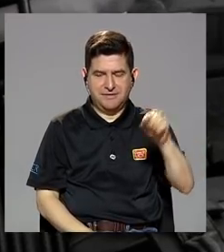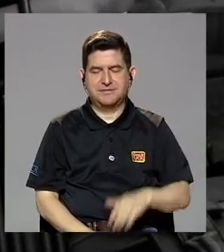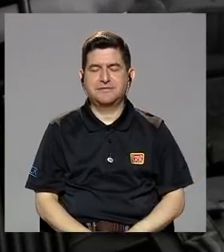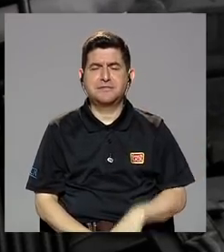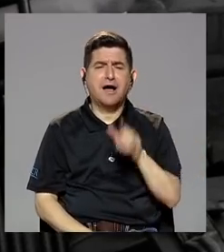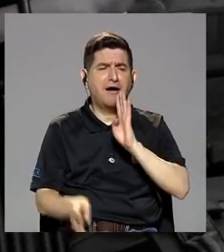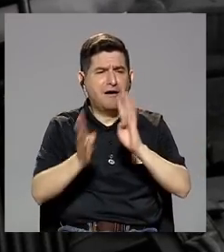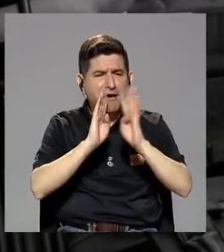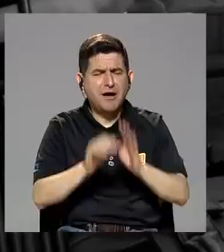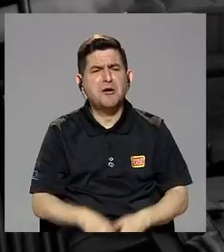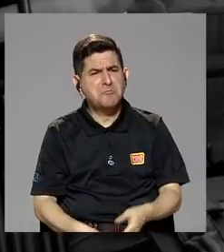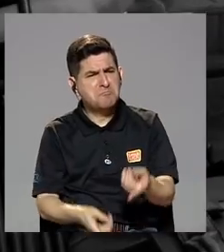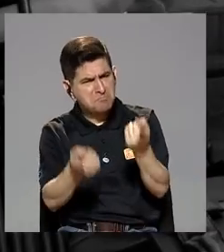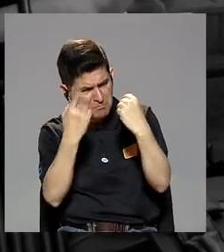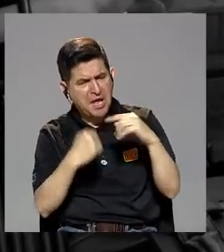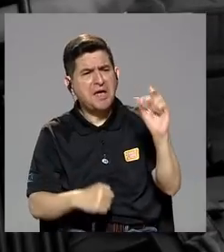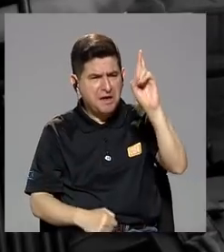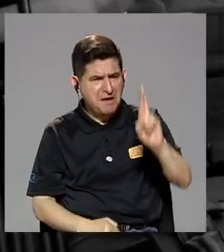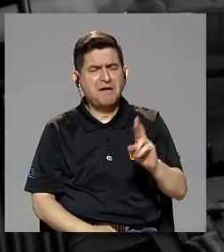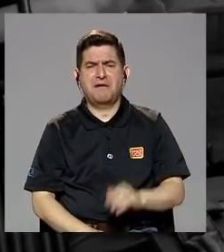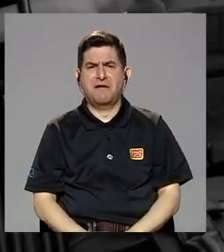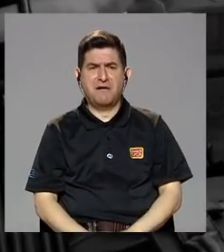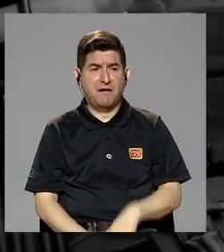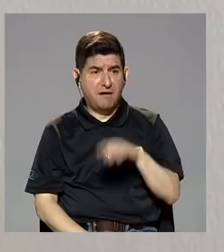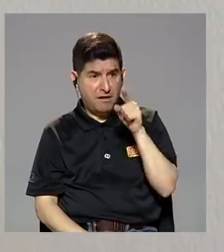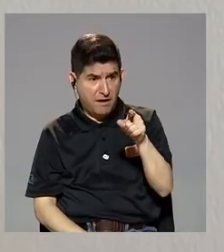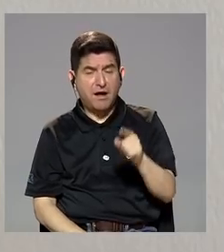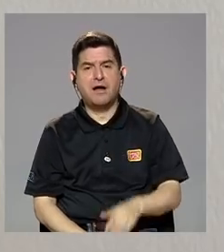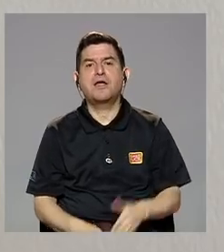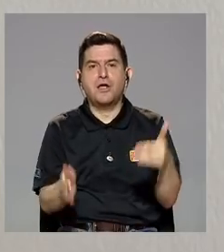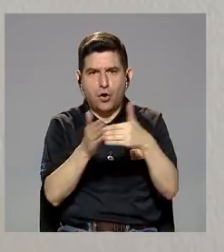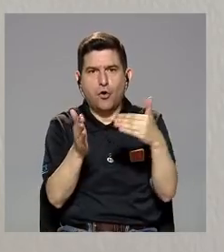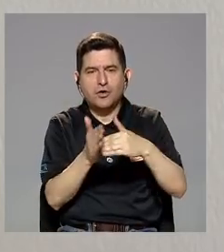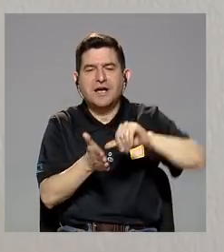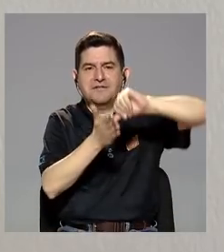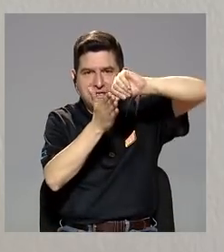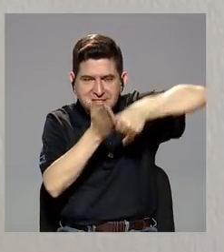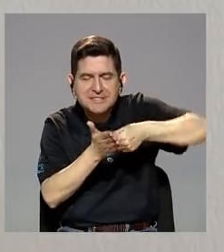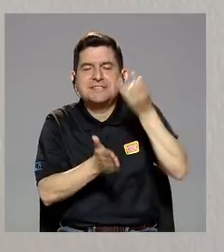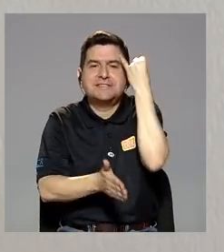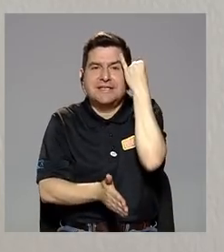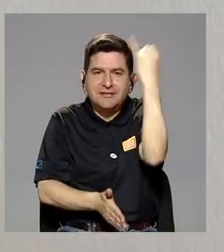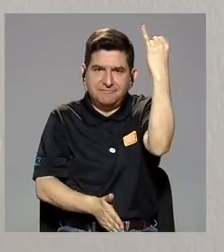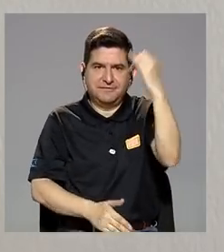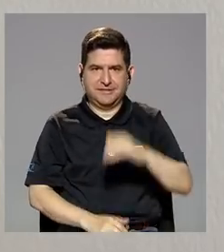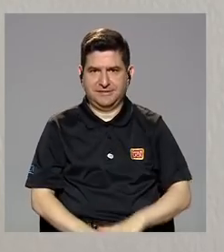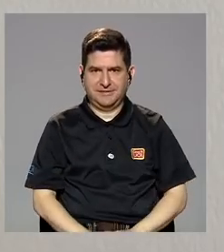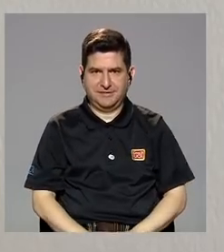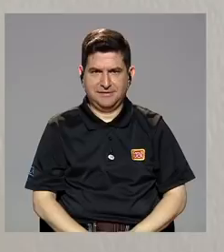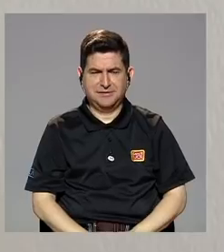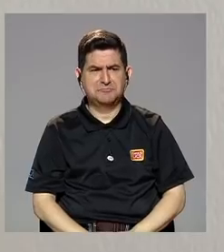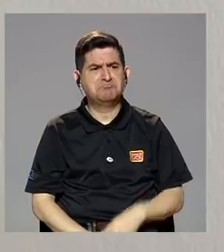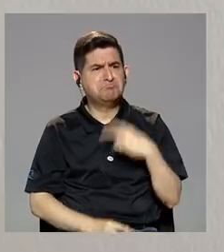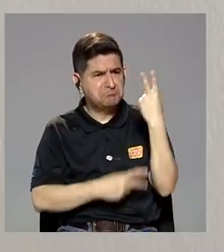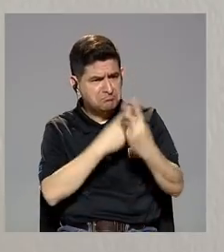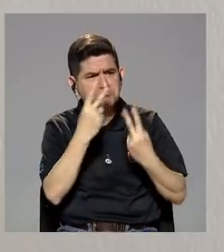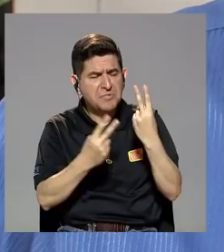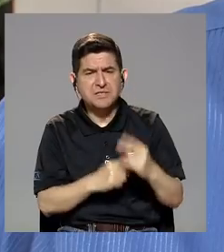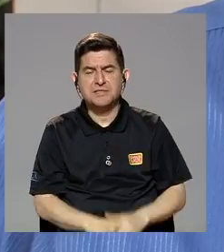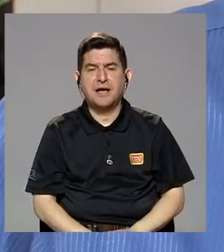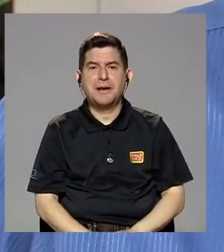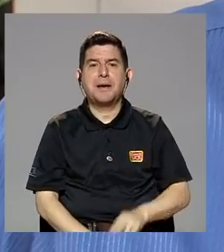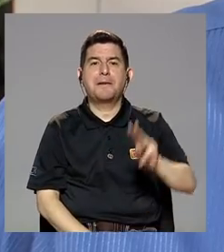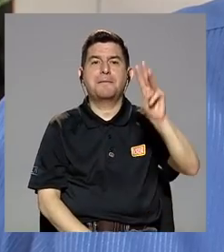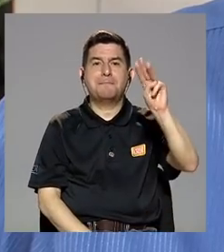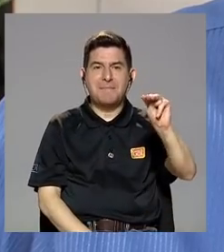y que otra costa rica socialista me vuelve a reforzar la idea de por qué no pasar acá bueno